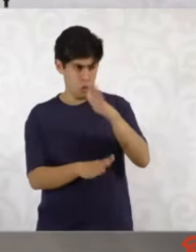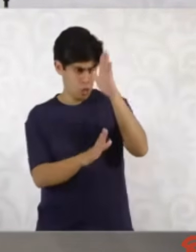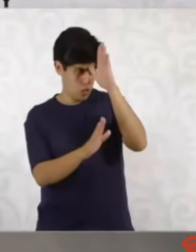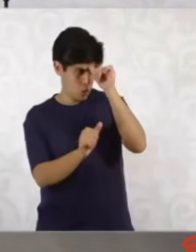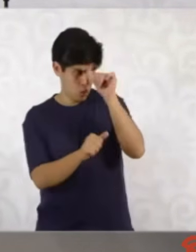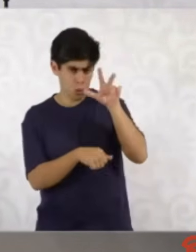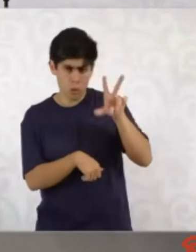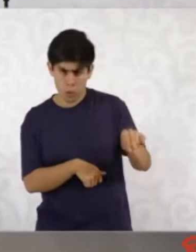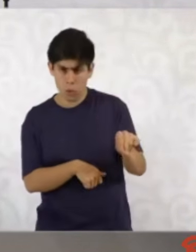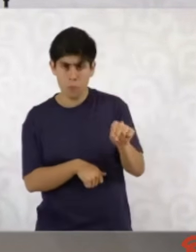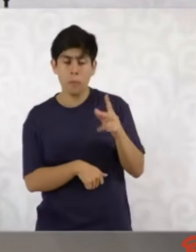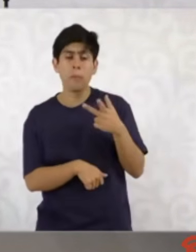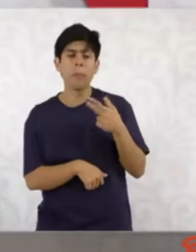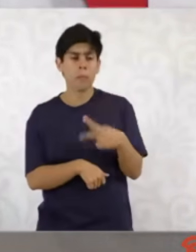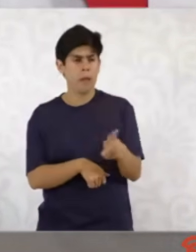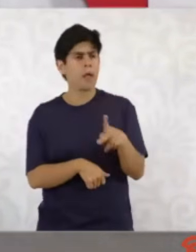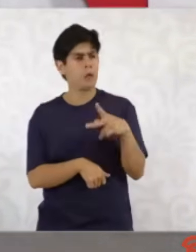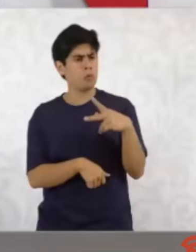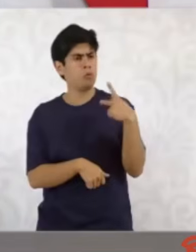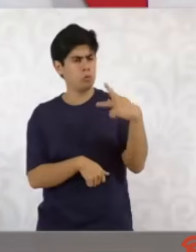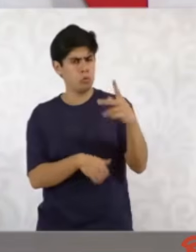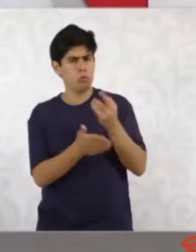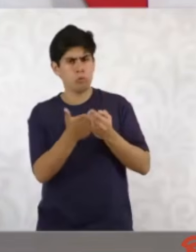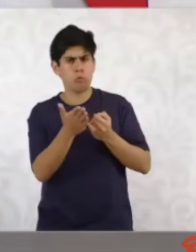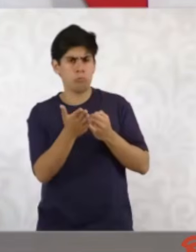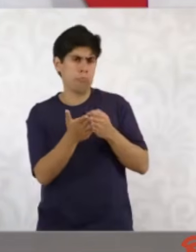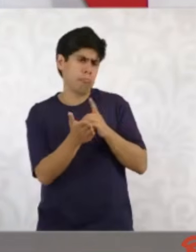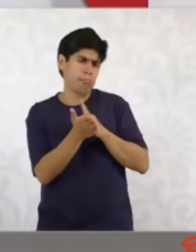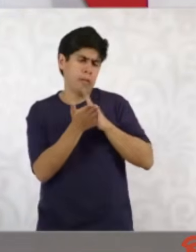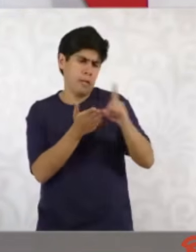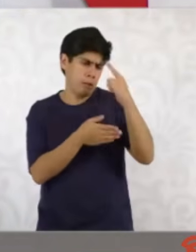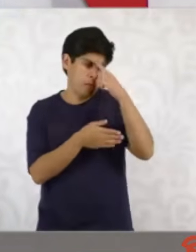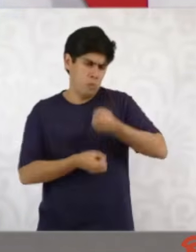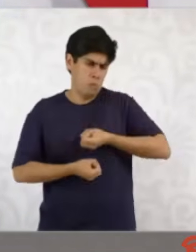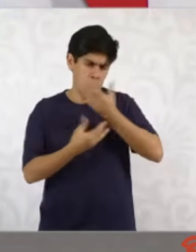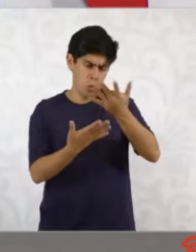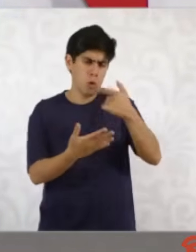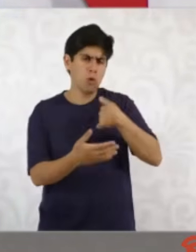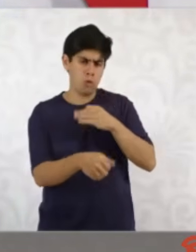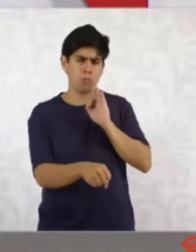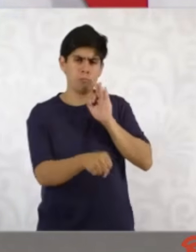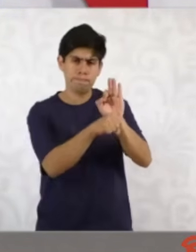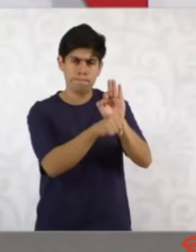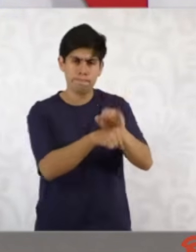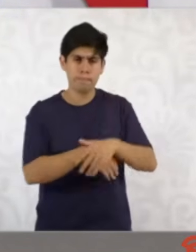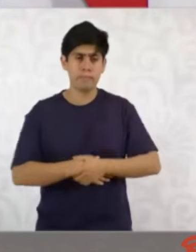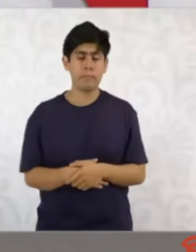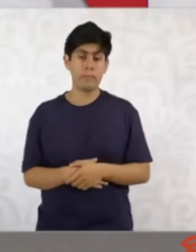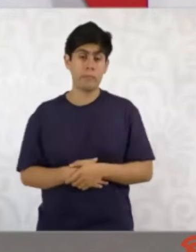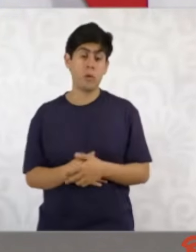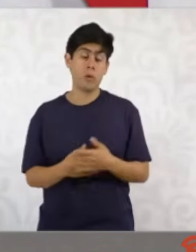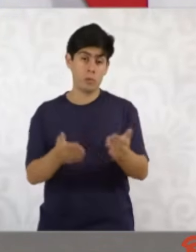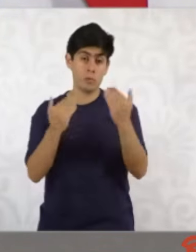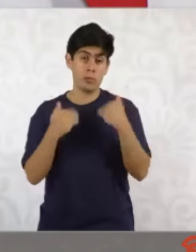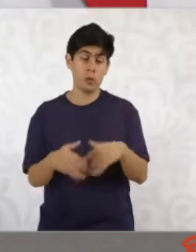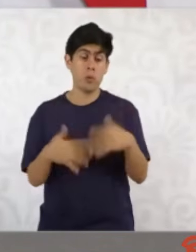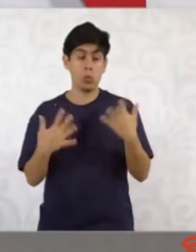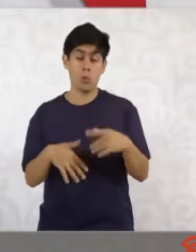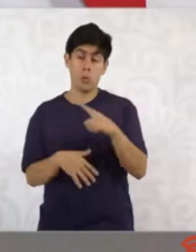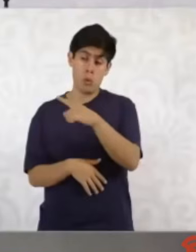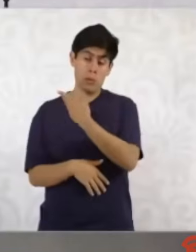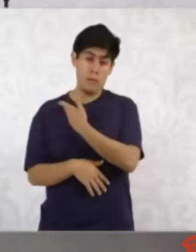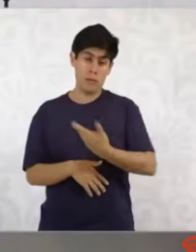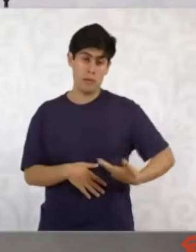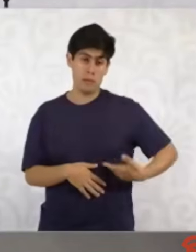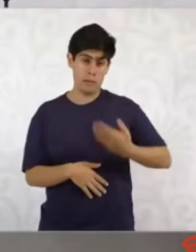defenderé hasta la muerte tu derecho a decirlo. Vaya, vaya la censura del bienestar de la presidenta Claudia Sheinbaum.